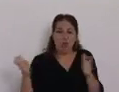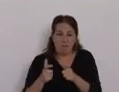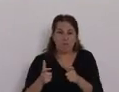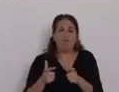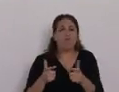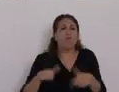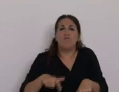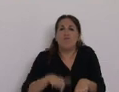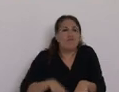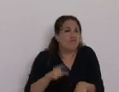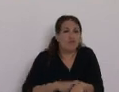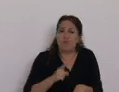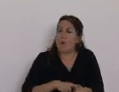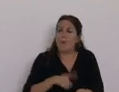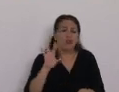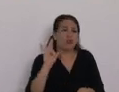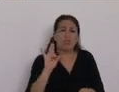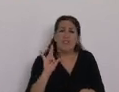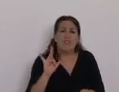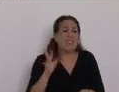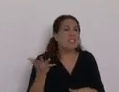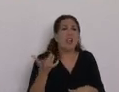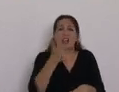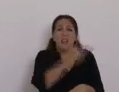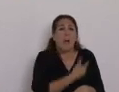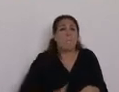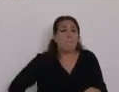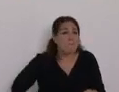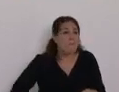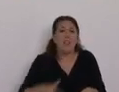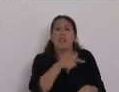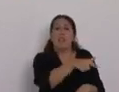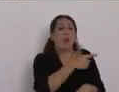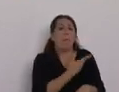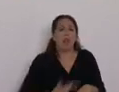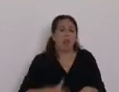Estamos viviendo un momento complejo con un presidente extremadamente débil.